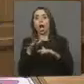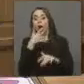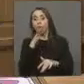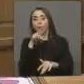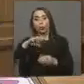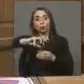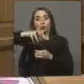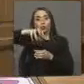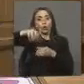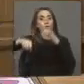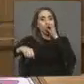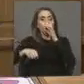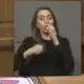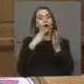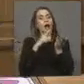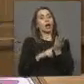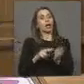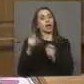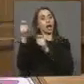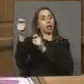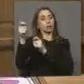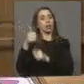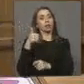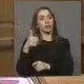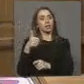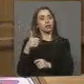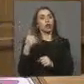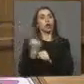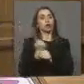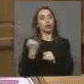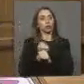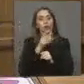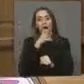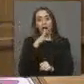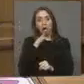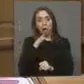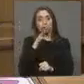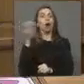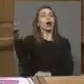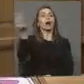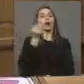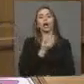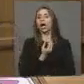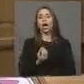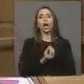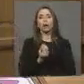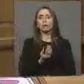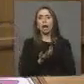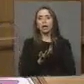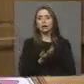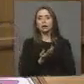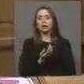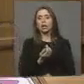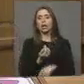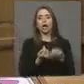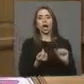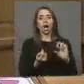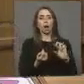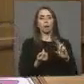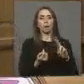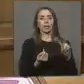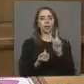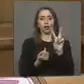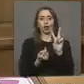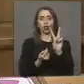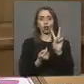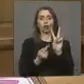nuevamente se oficie a la Dirección de Obras Hidráulicas para que realmente podamos saber qué está pasando en ambas APR de la